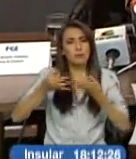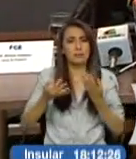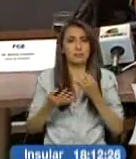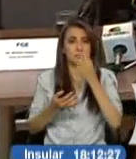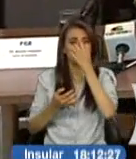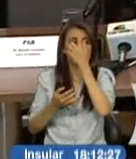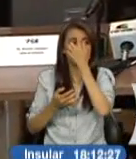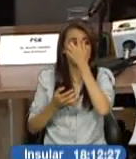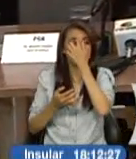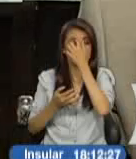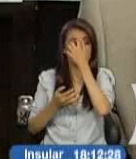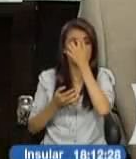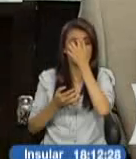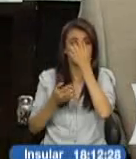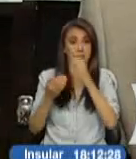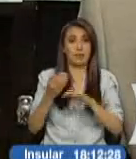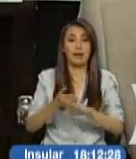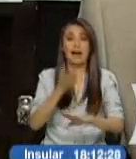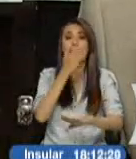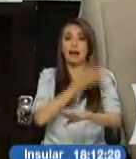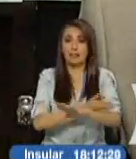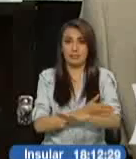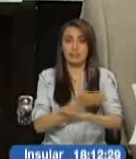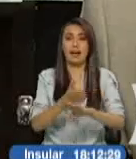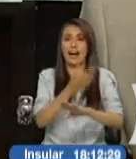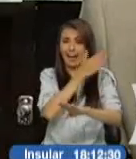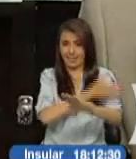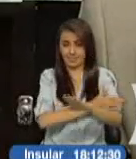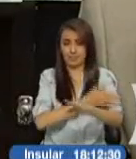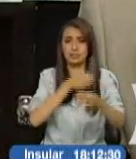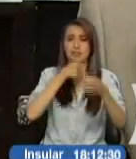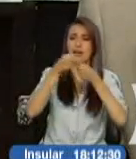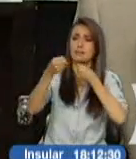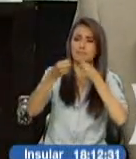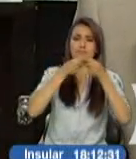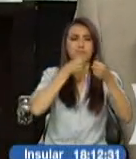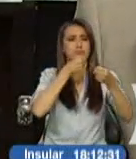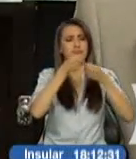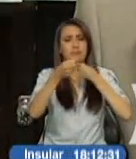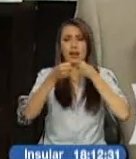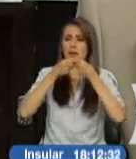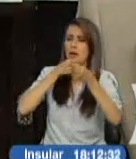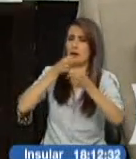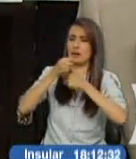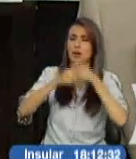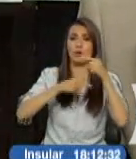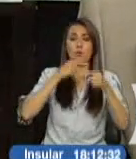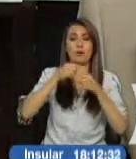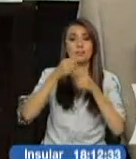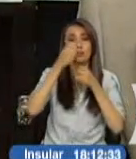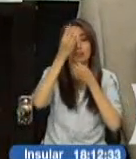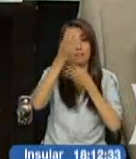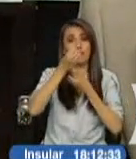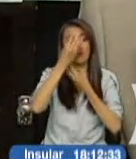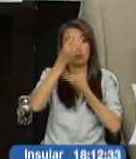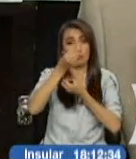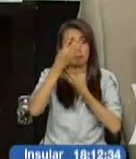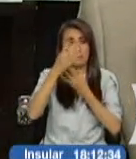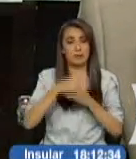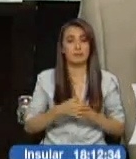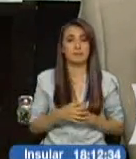caso. Anteriormente se podía hacer y deshacer, y el linchamiento mediático que daban los ciertos medios de